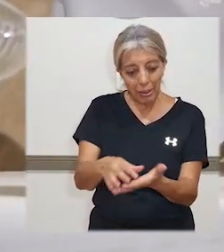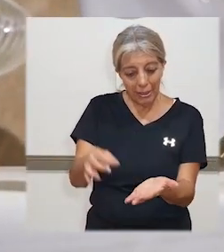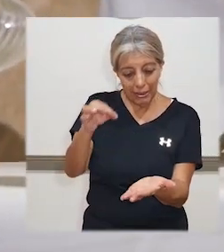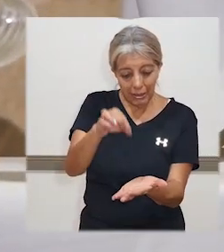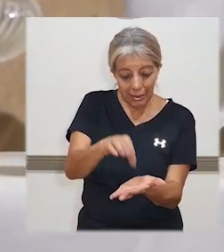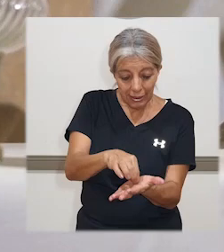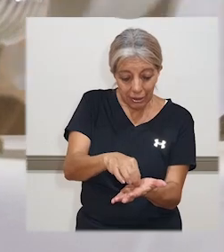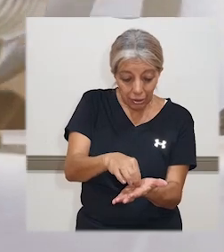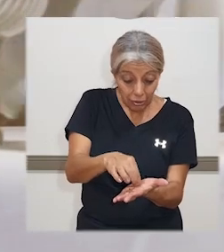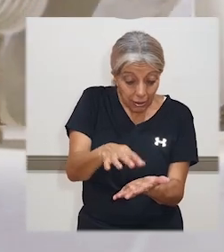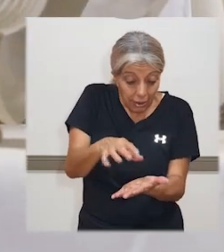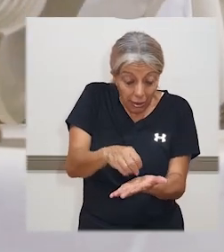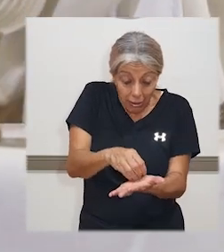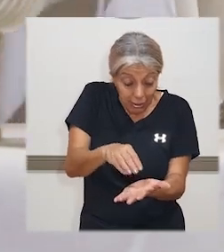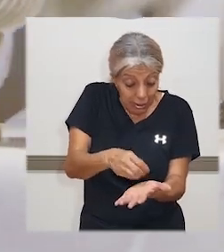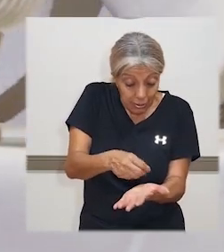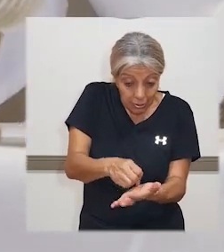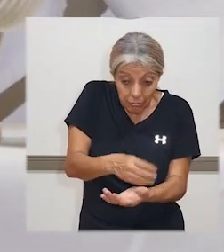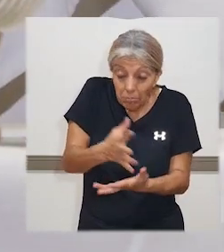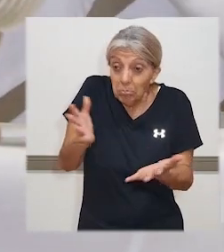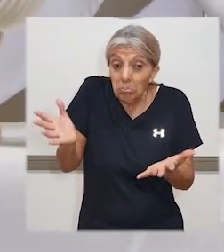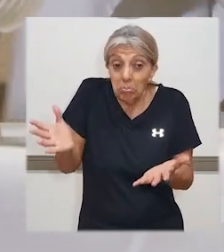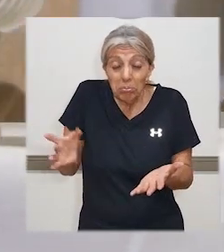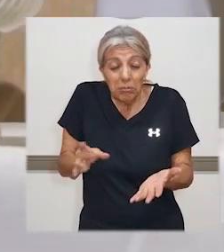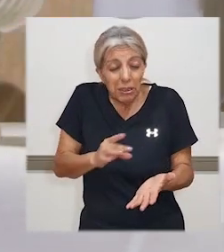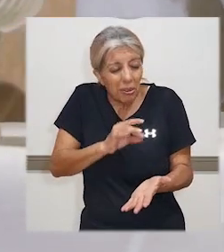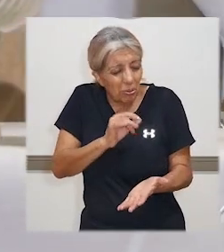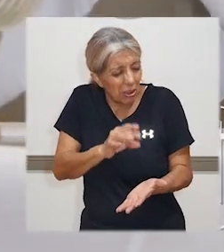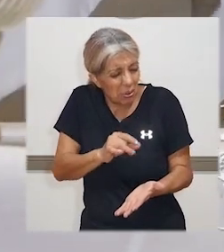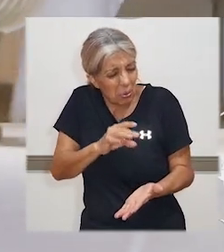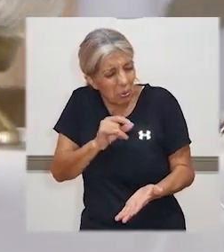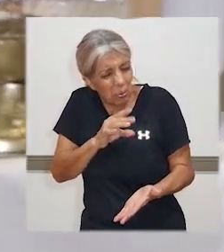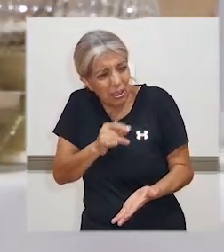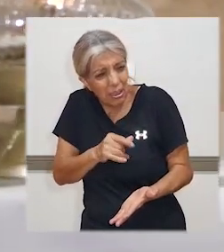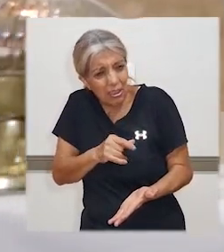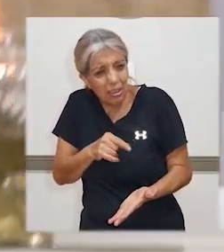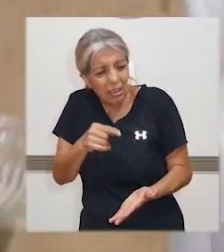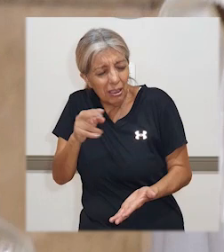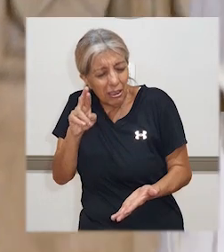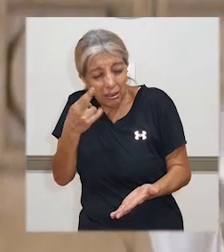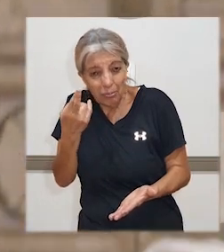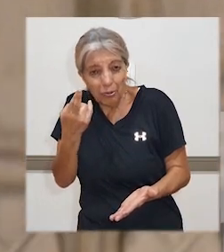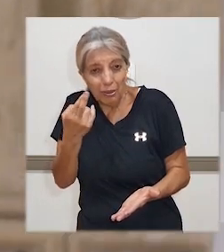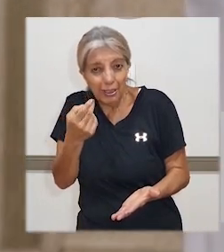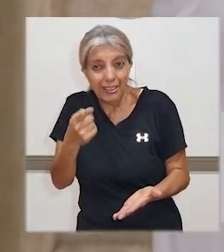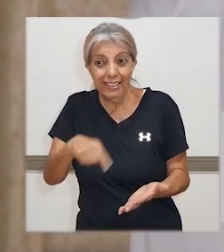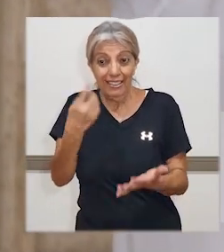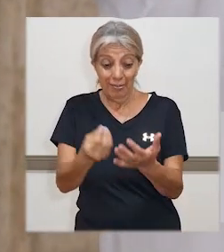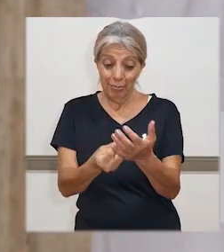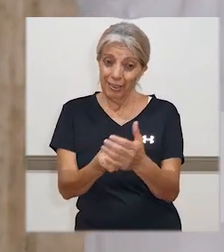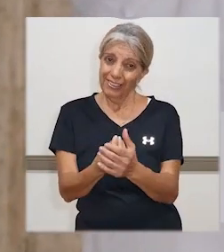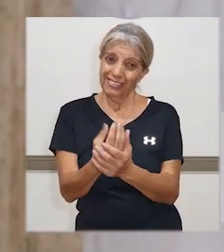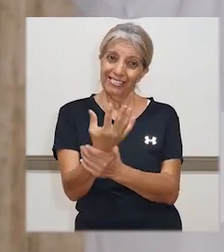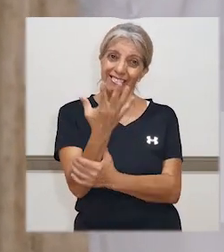desaparece. Y aunque te duela la muerte de hoy, mira la